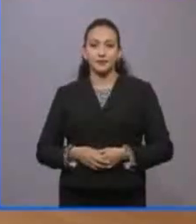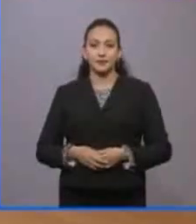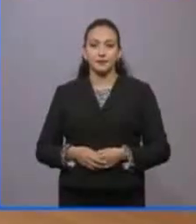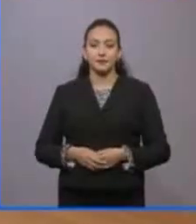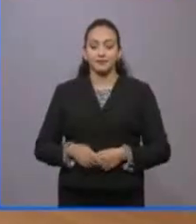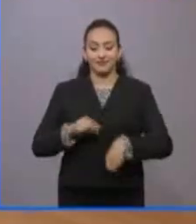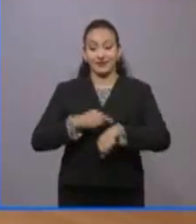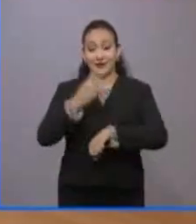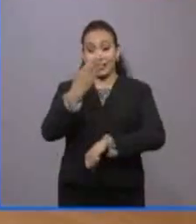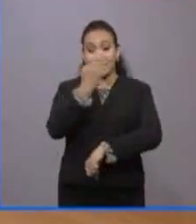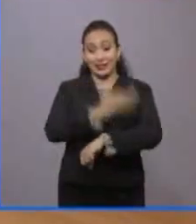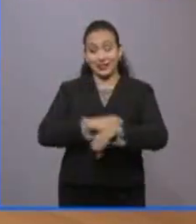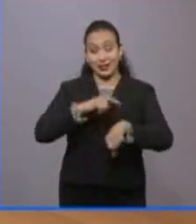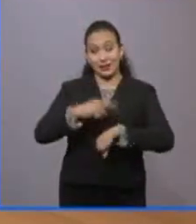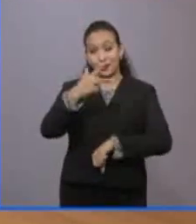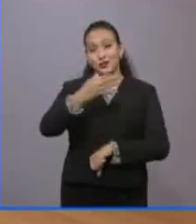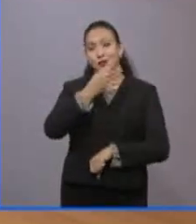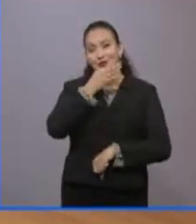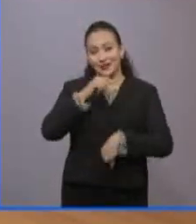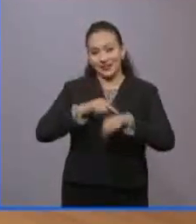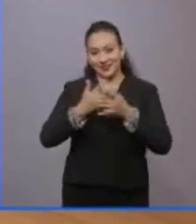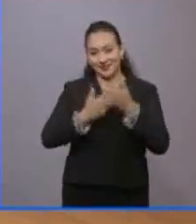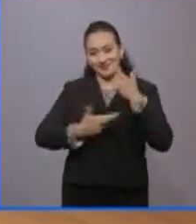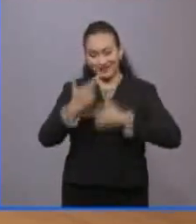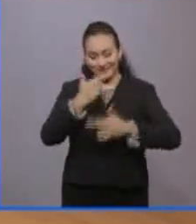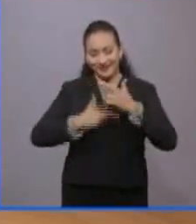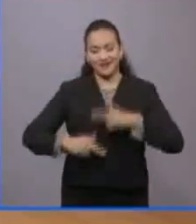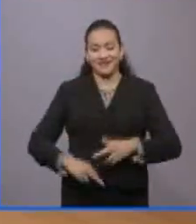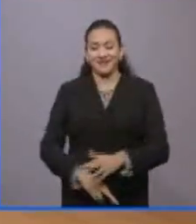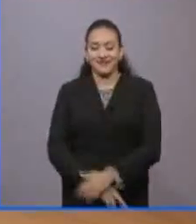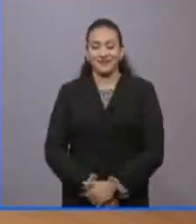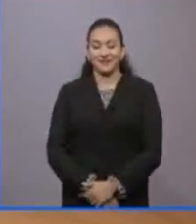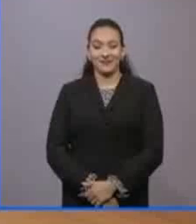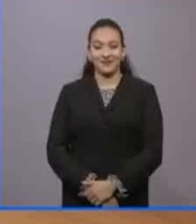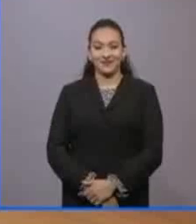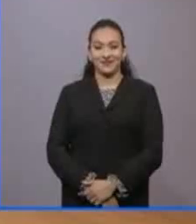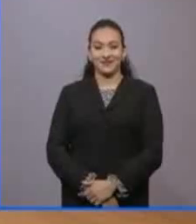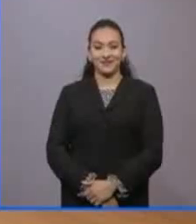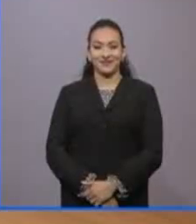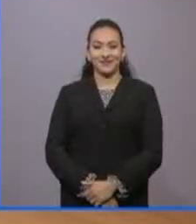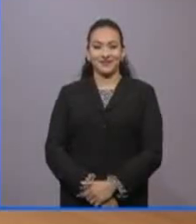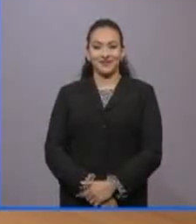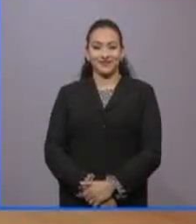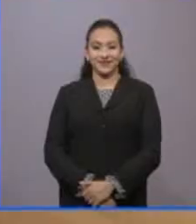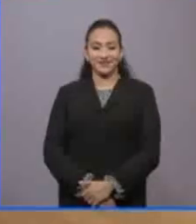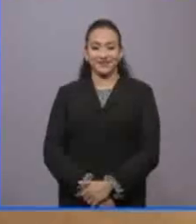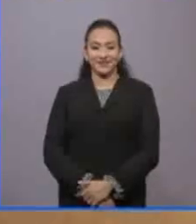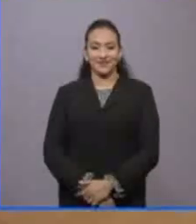3 de la tarde con 8 minutos, momento de hacer una pausa, pero regresamos con más, no se vayan.